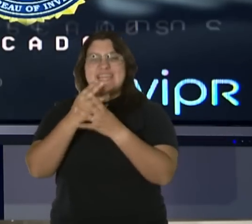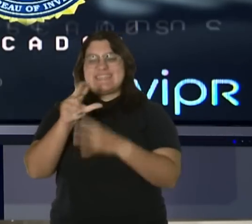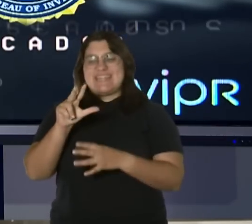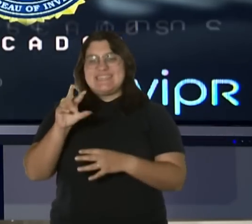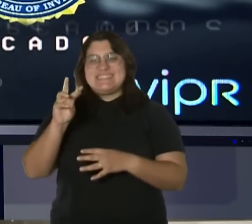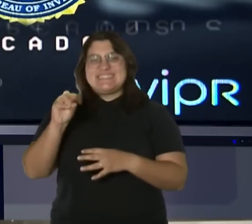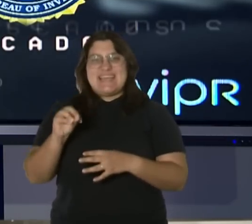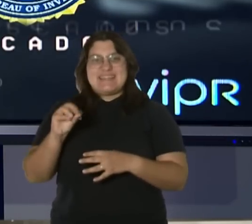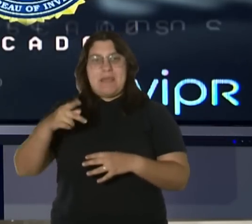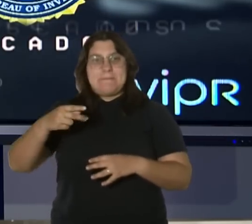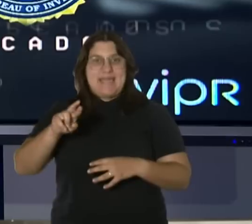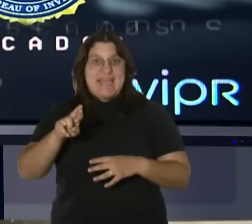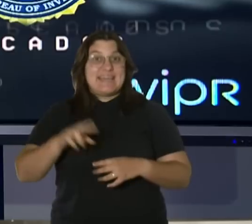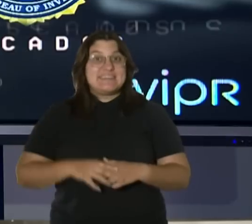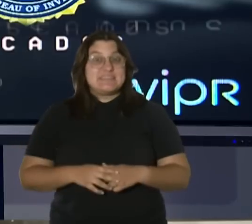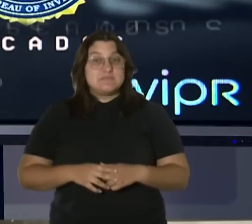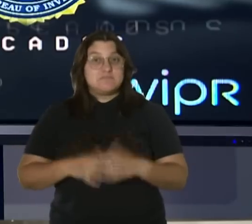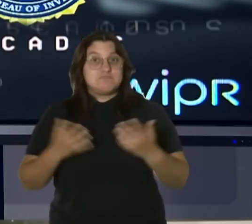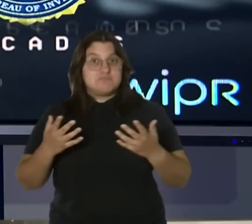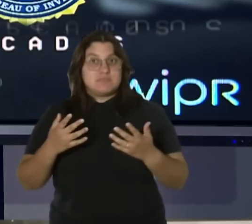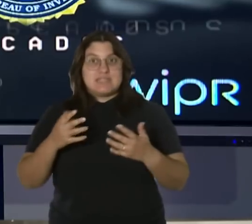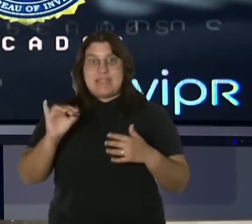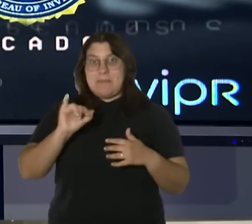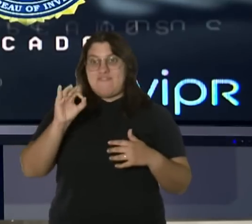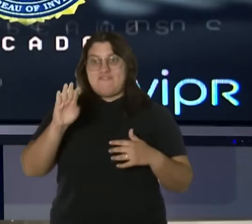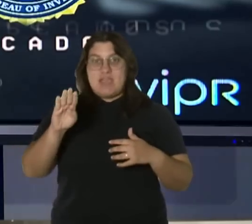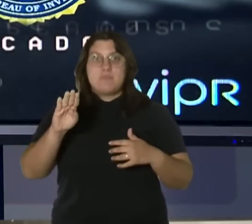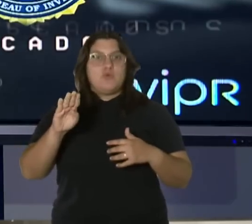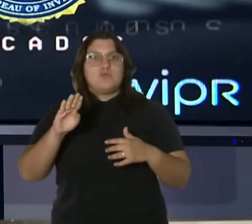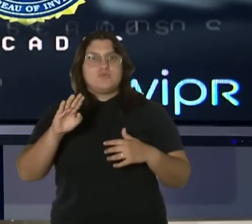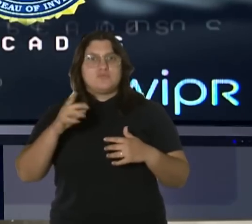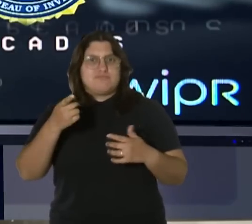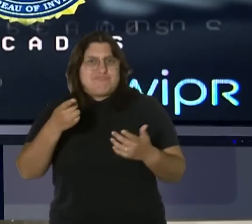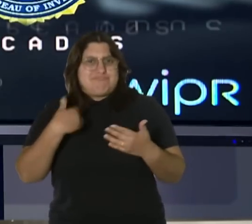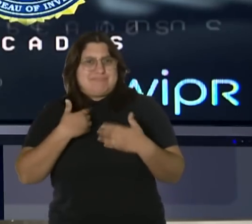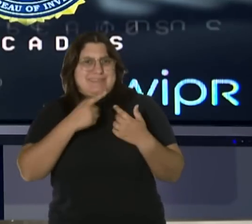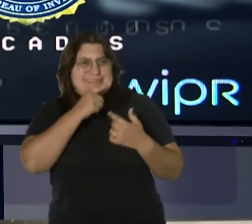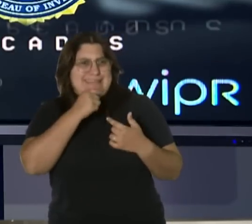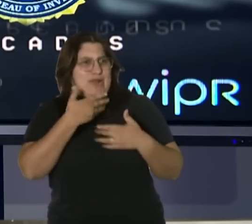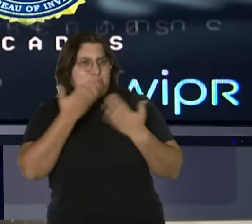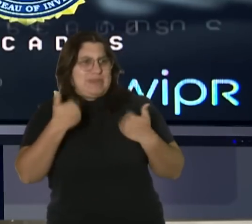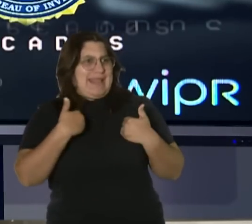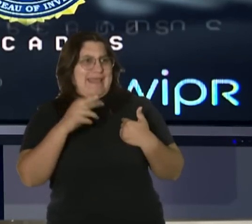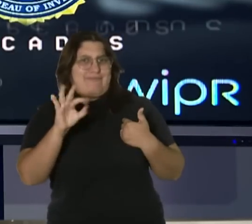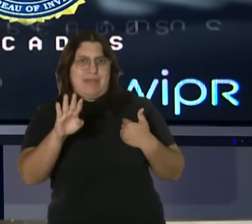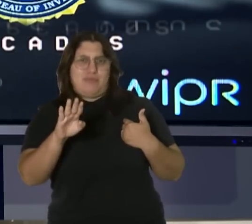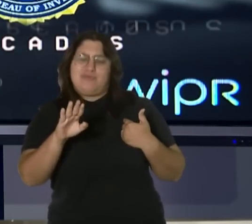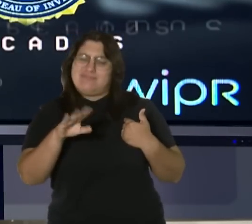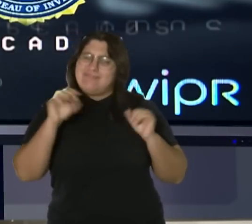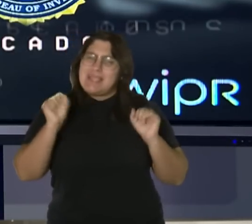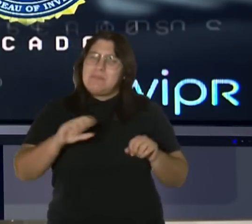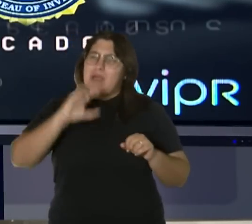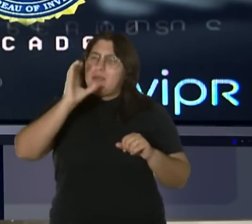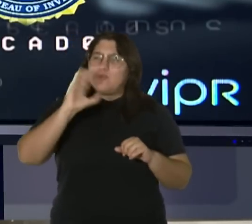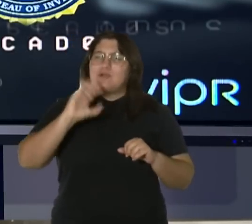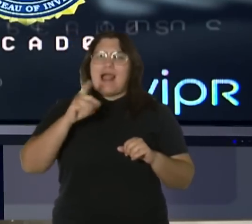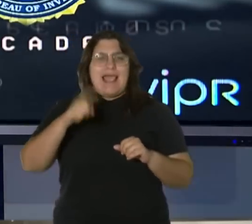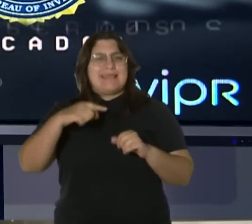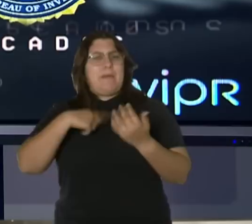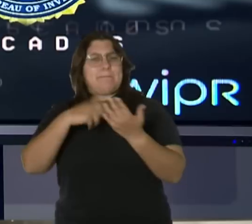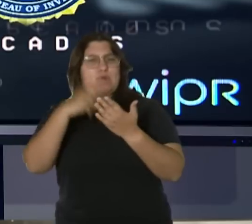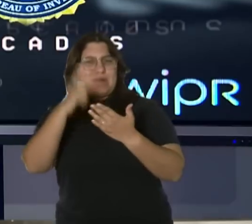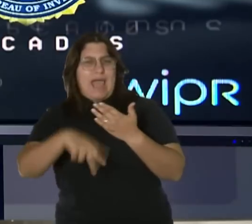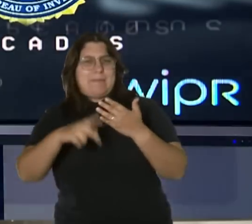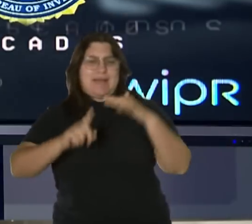lo más buscados Puerto Rico si usted tiene Facebook Oiga Quién no tiene Facebook aquí en Puerto Rico y en otros países pues ahí va a haber todos los programas